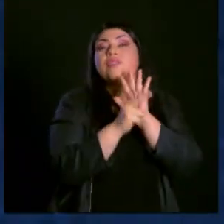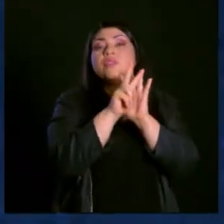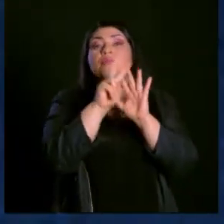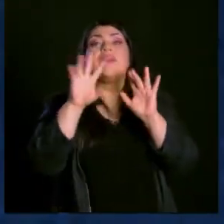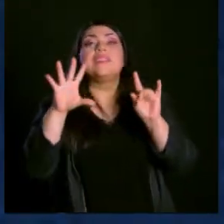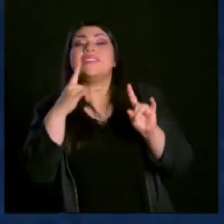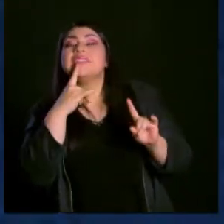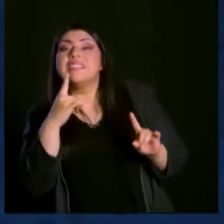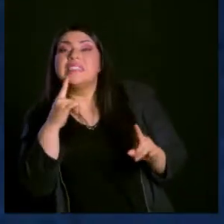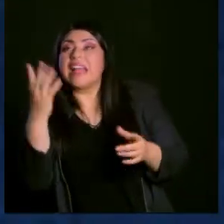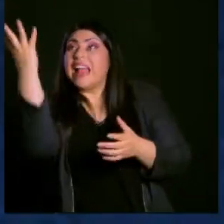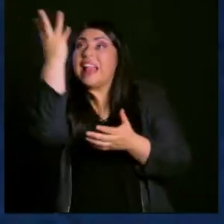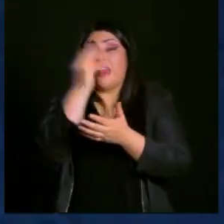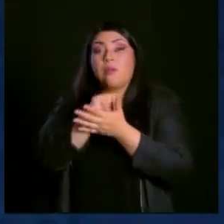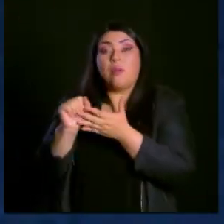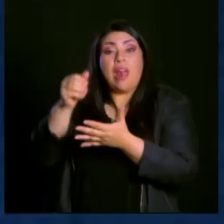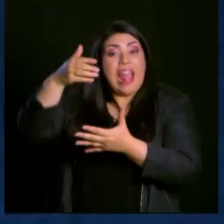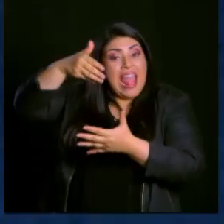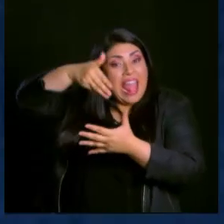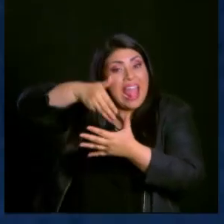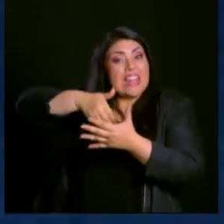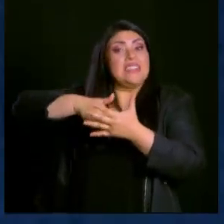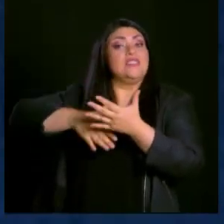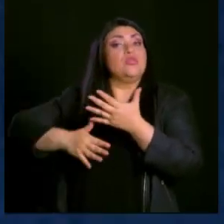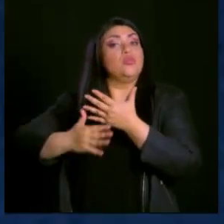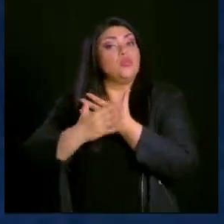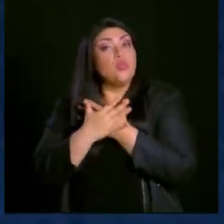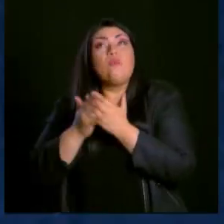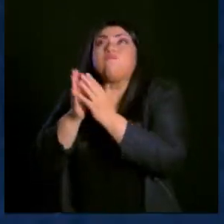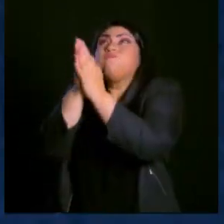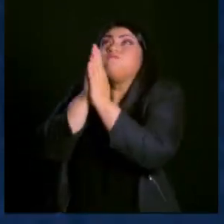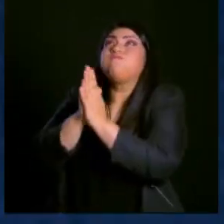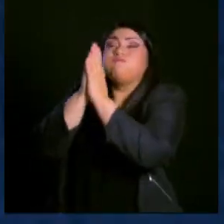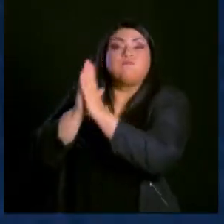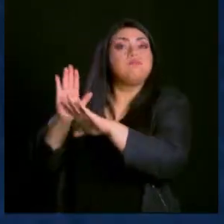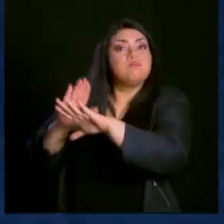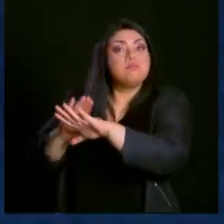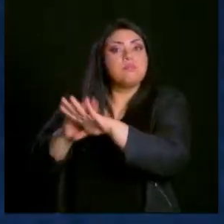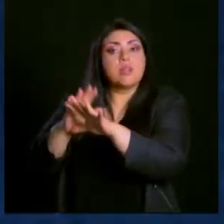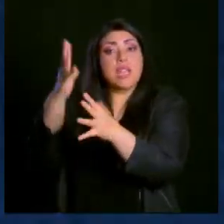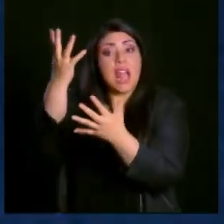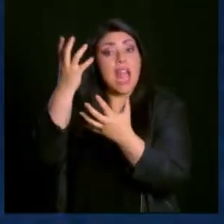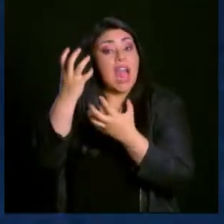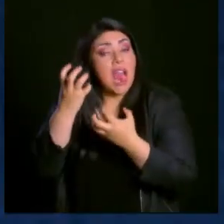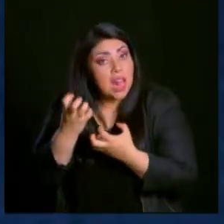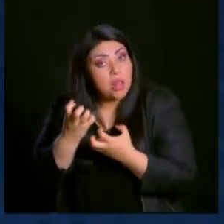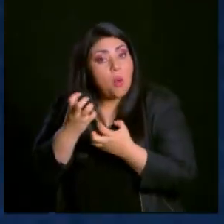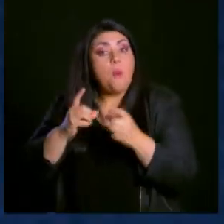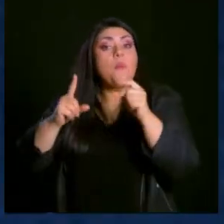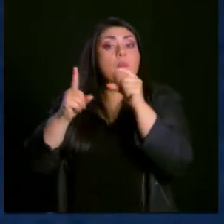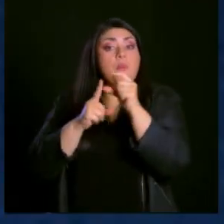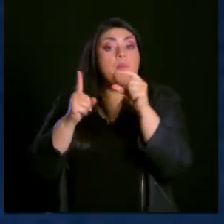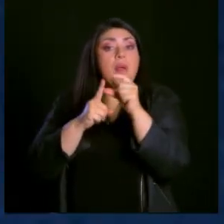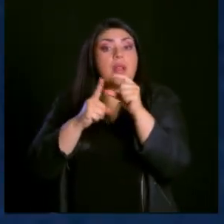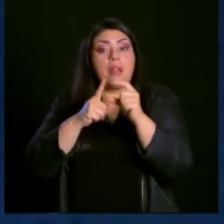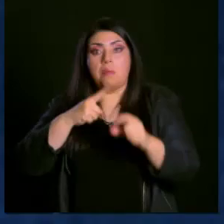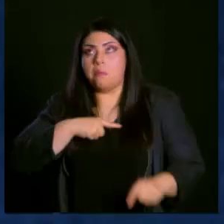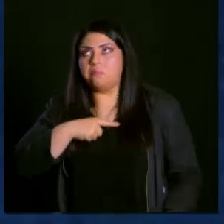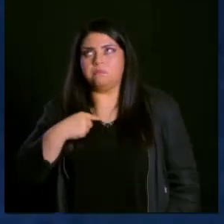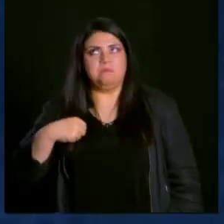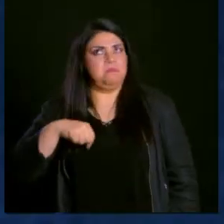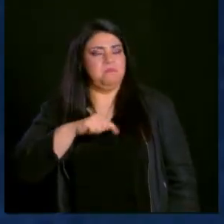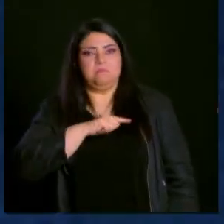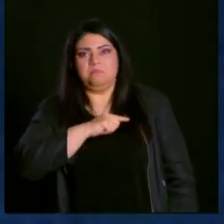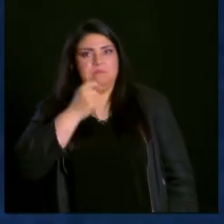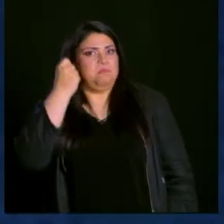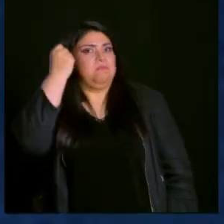nosotros intercede en nosotros con nuestra boca con gemidos indecibles con palabras que no comprendemos